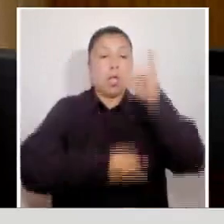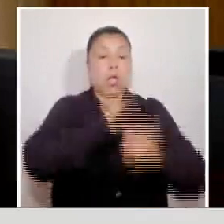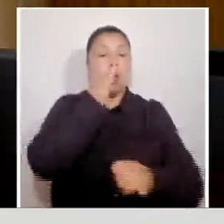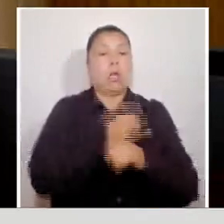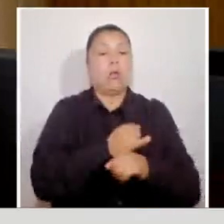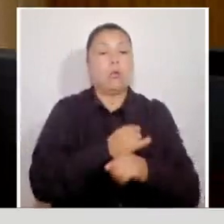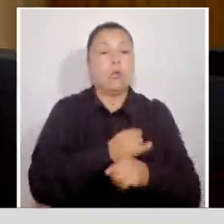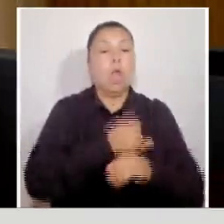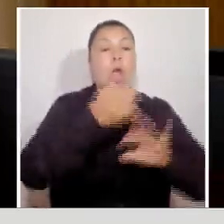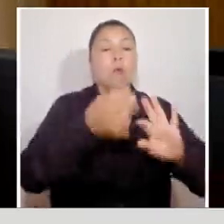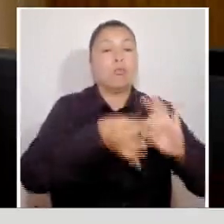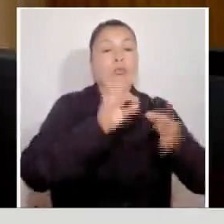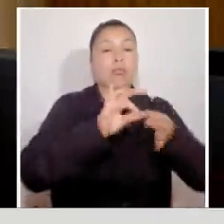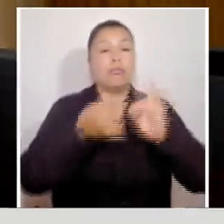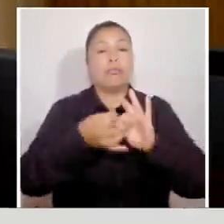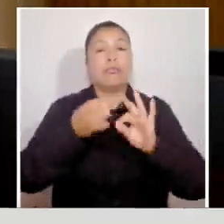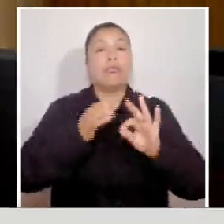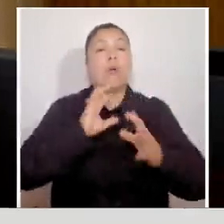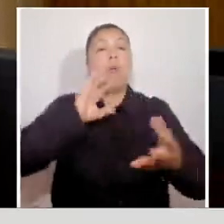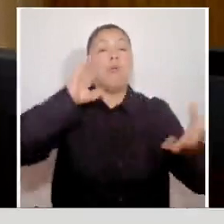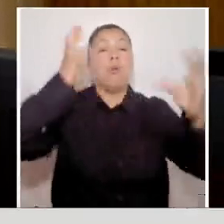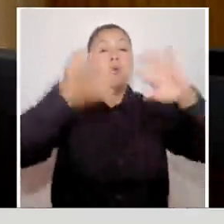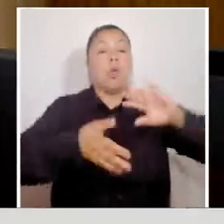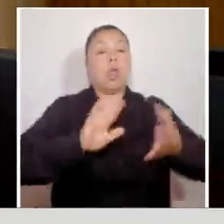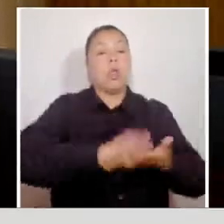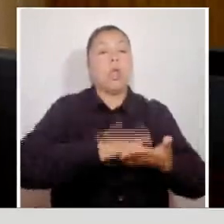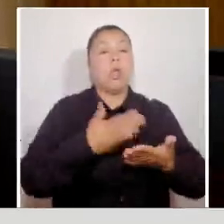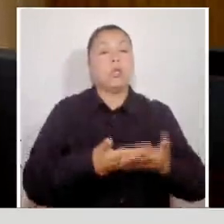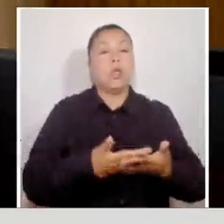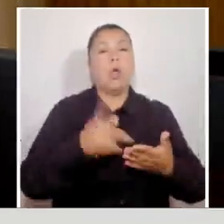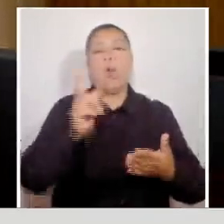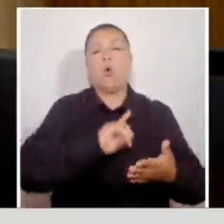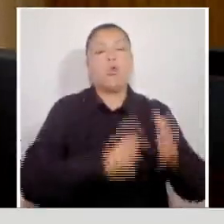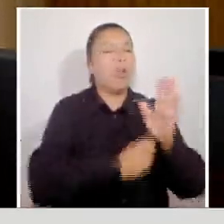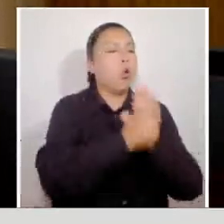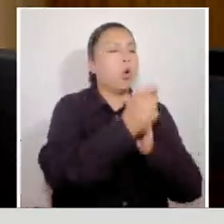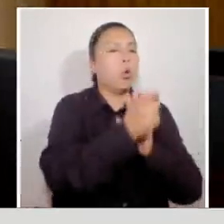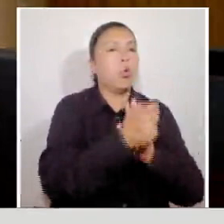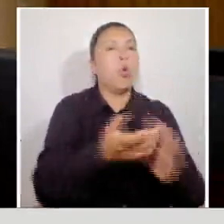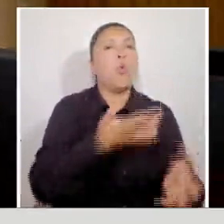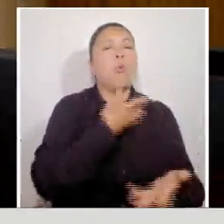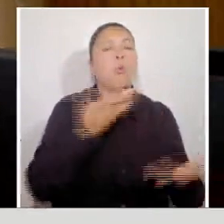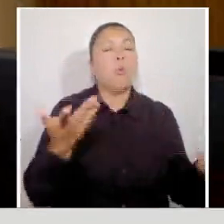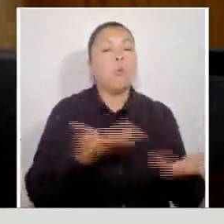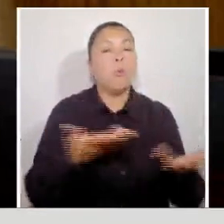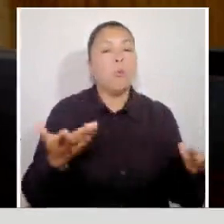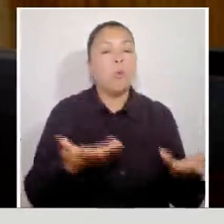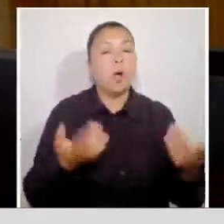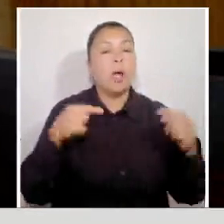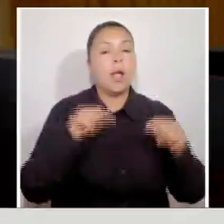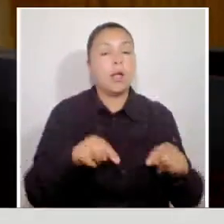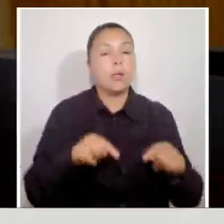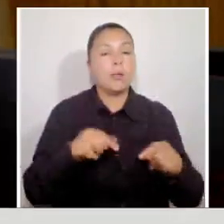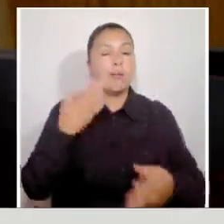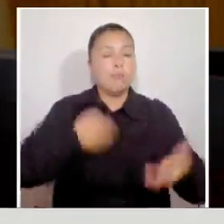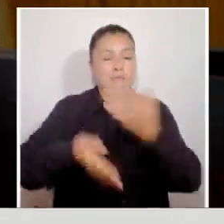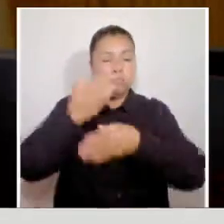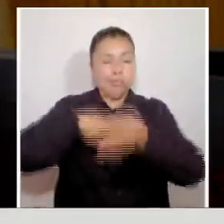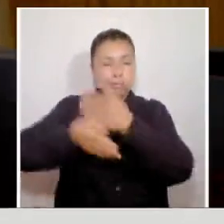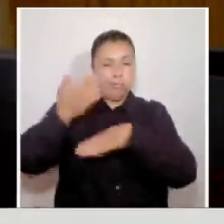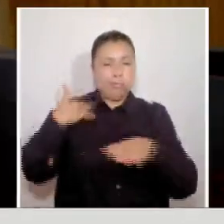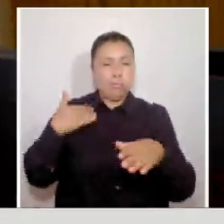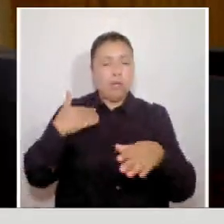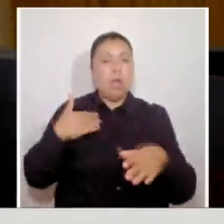Organización Mundial de la Salud no lo reconocen por lo tanto estaríamos retrocediendo y